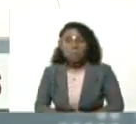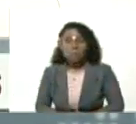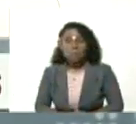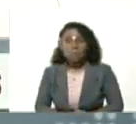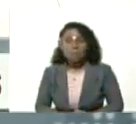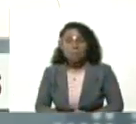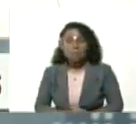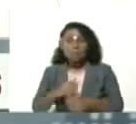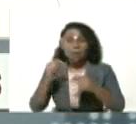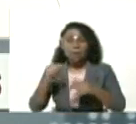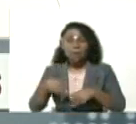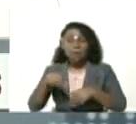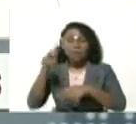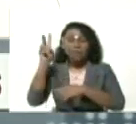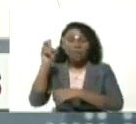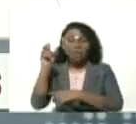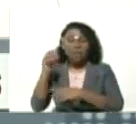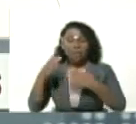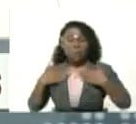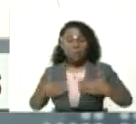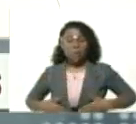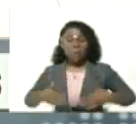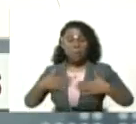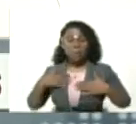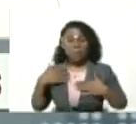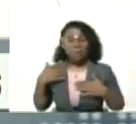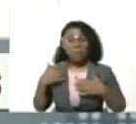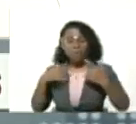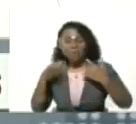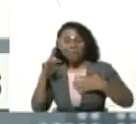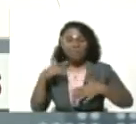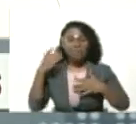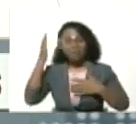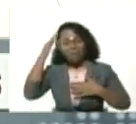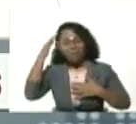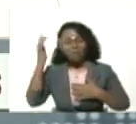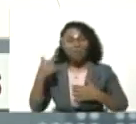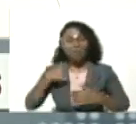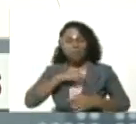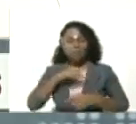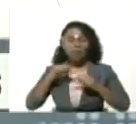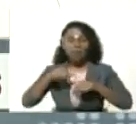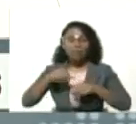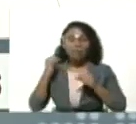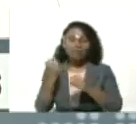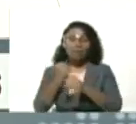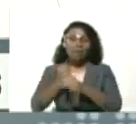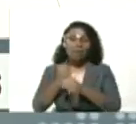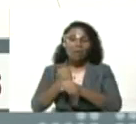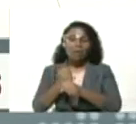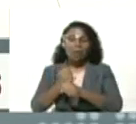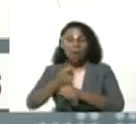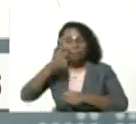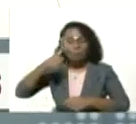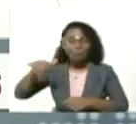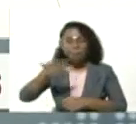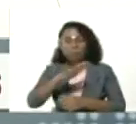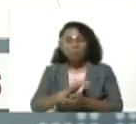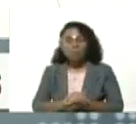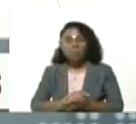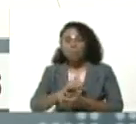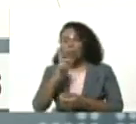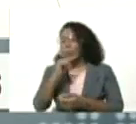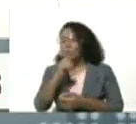Es viernes y el cuerpo lo sabe y estamos aquí trabajando por nuestro pueblo. No hay